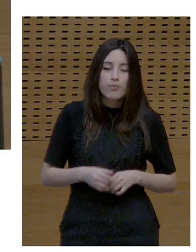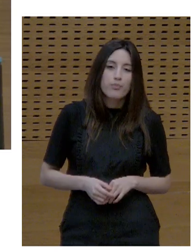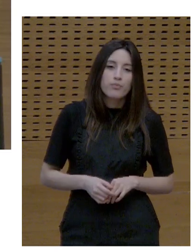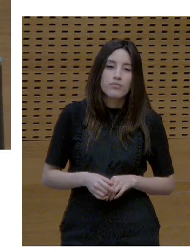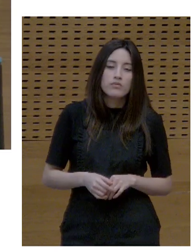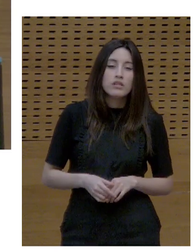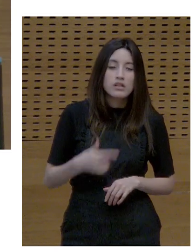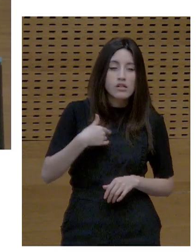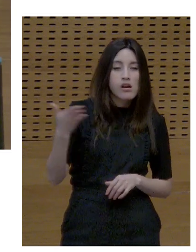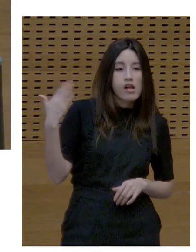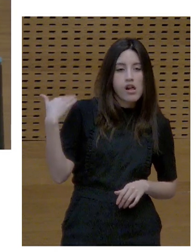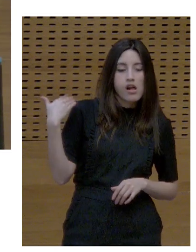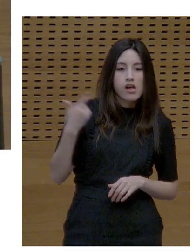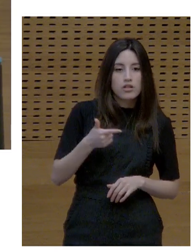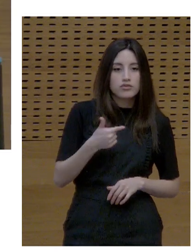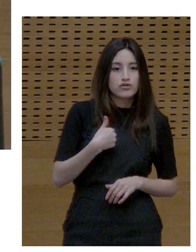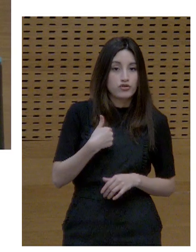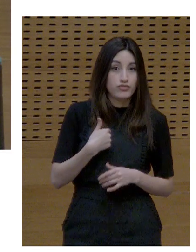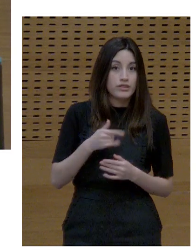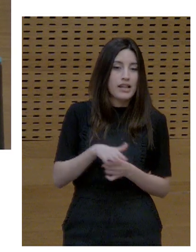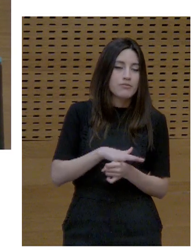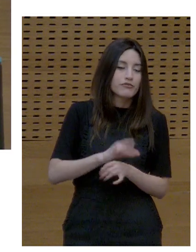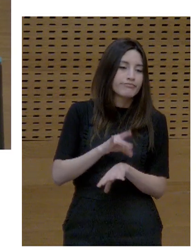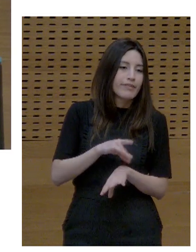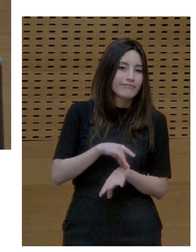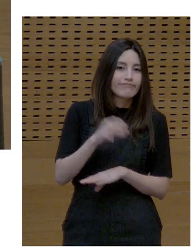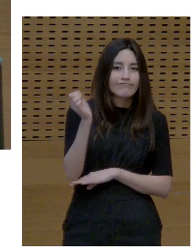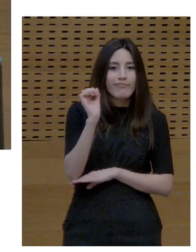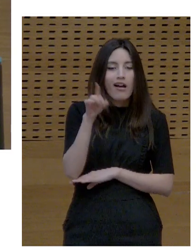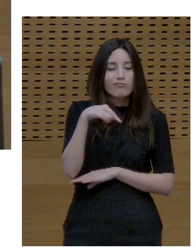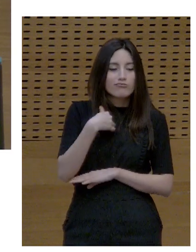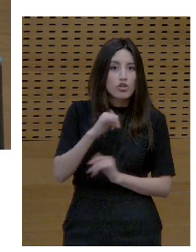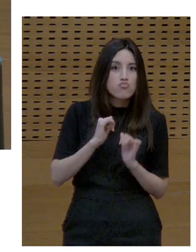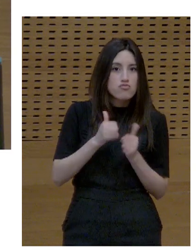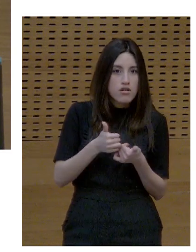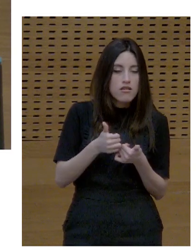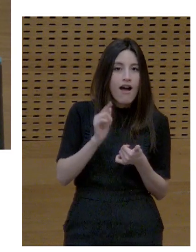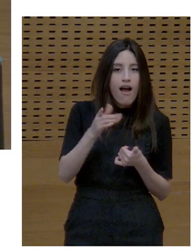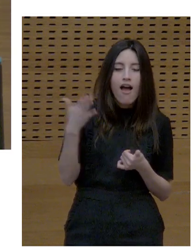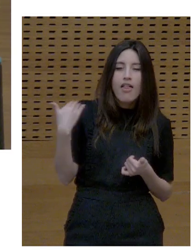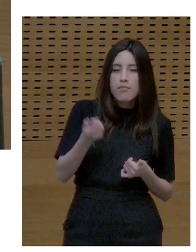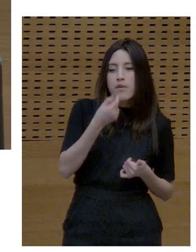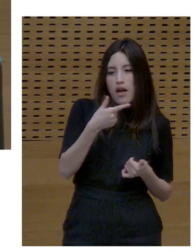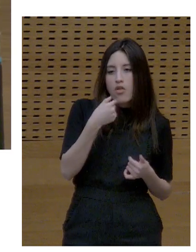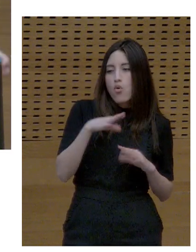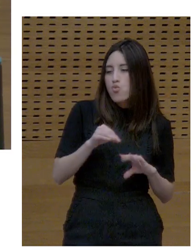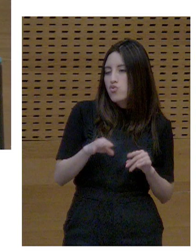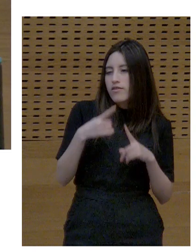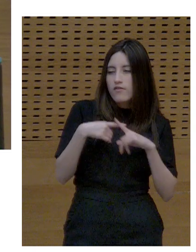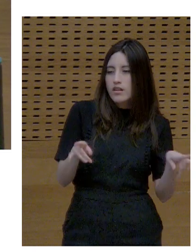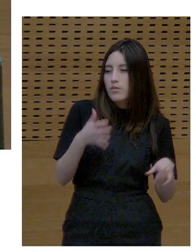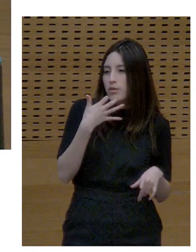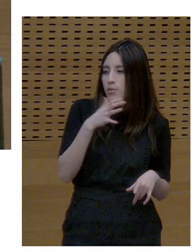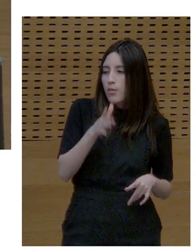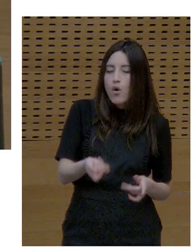cuando yo empecé en esto del Parkinson, se utilizaba la medicación diferente, ¿no? Dosis mucho más altas